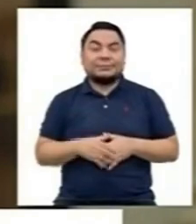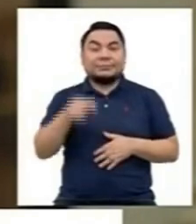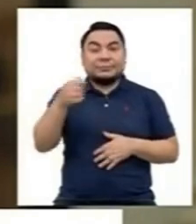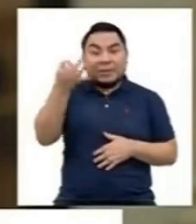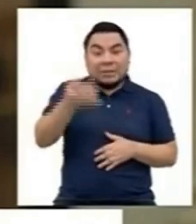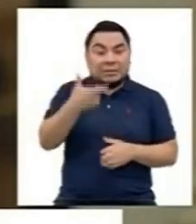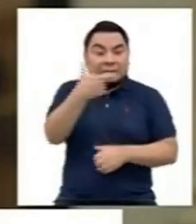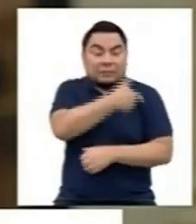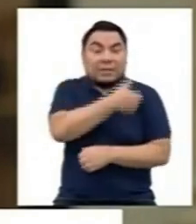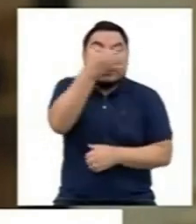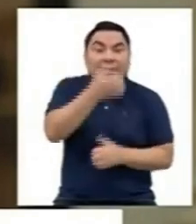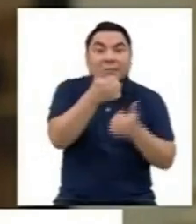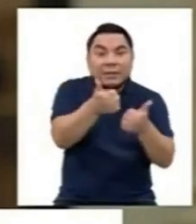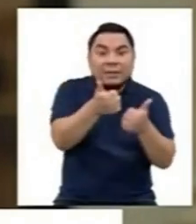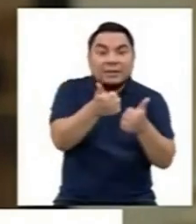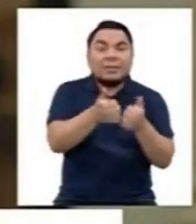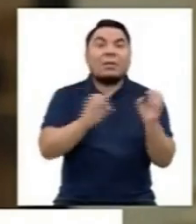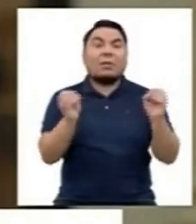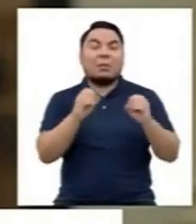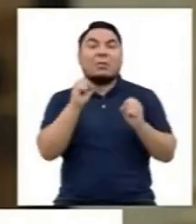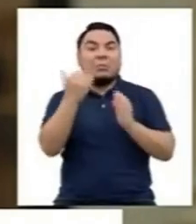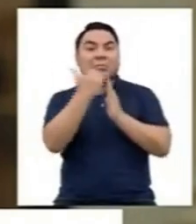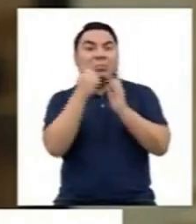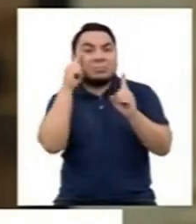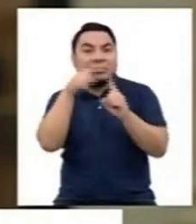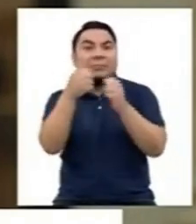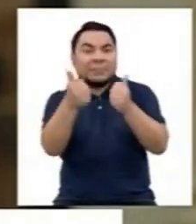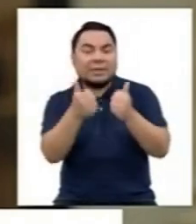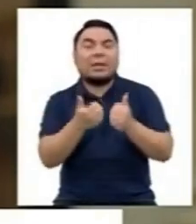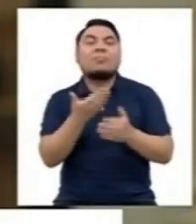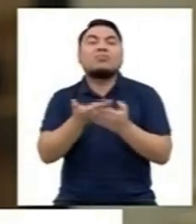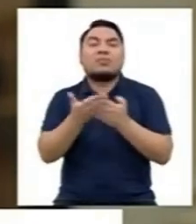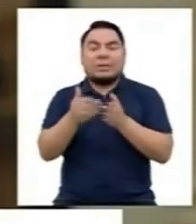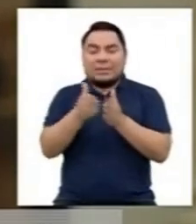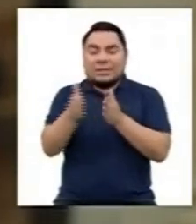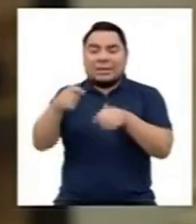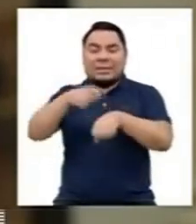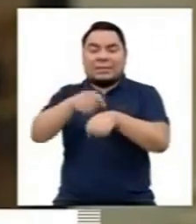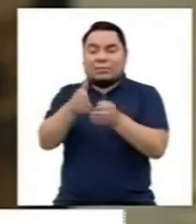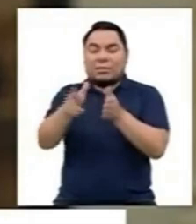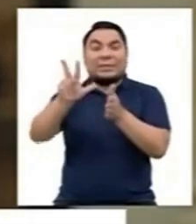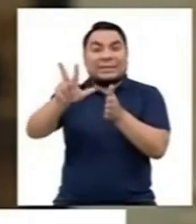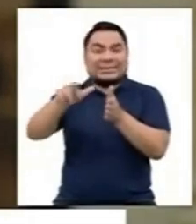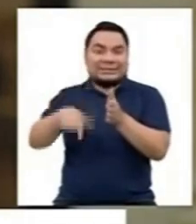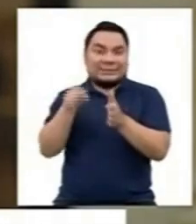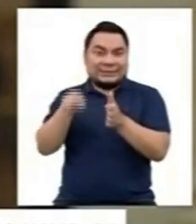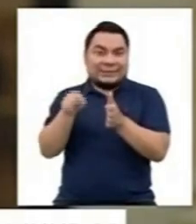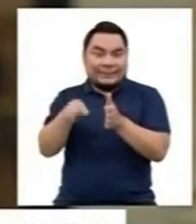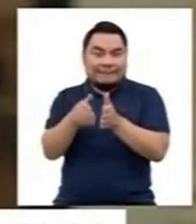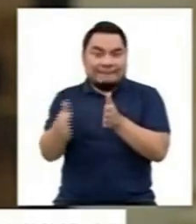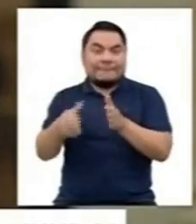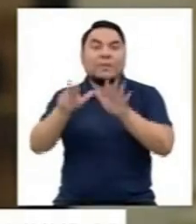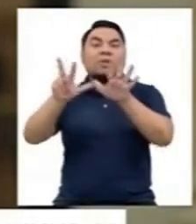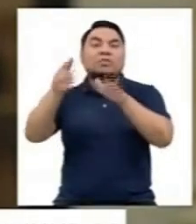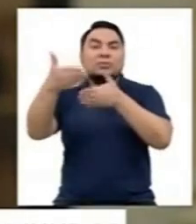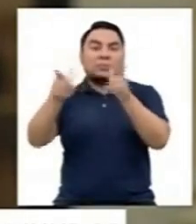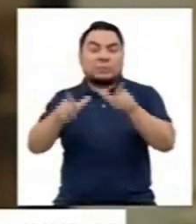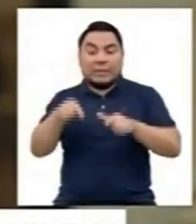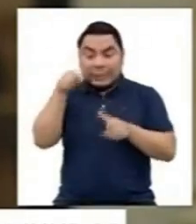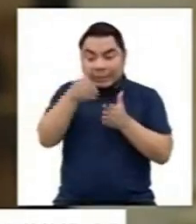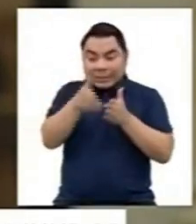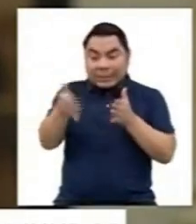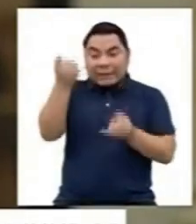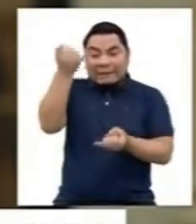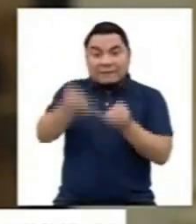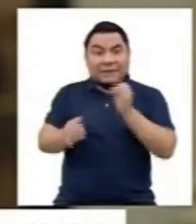que acaban de culminar la fase 2, 8 ya iniciaron lo que se conoce como la fase 3. De momento, mencionó